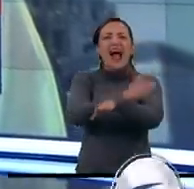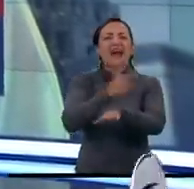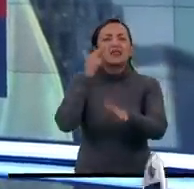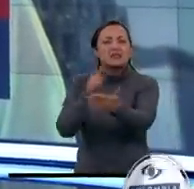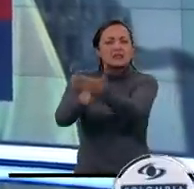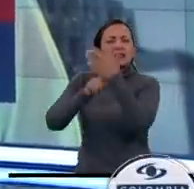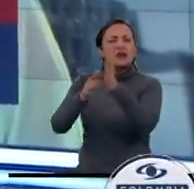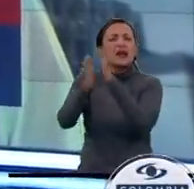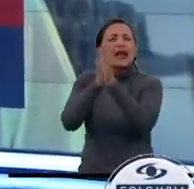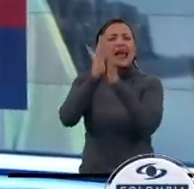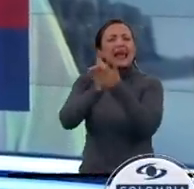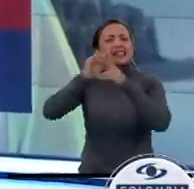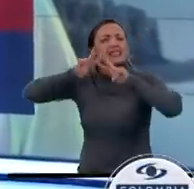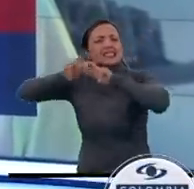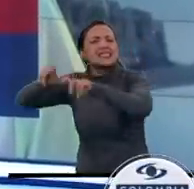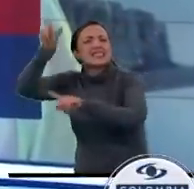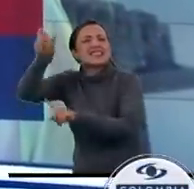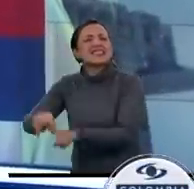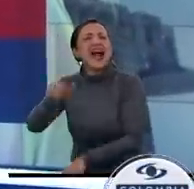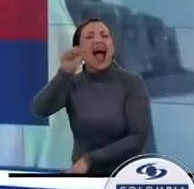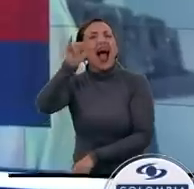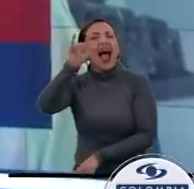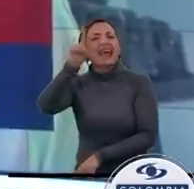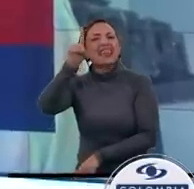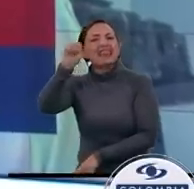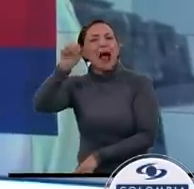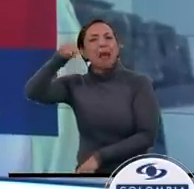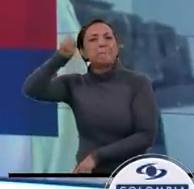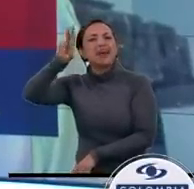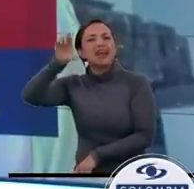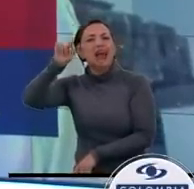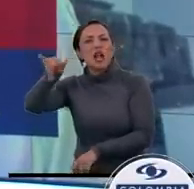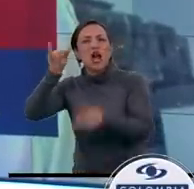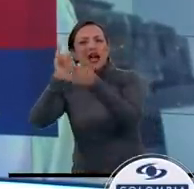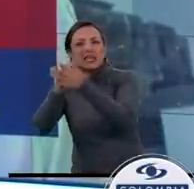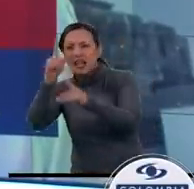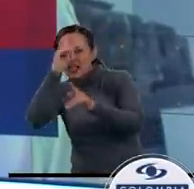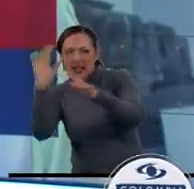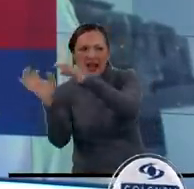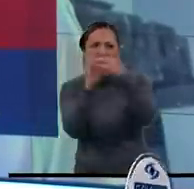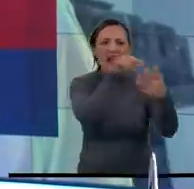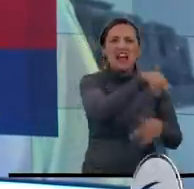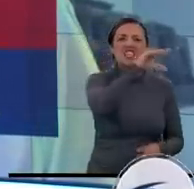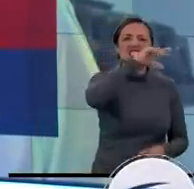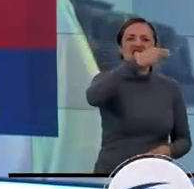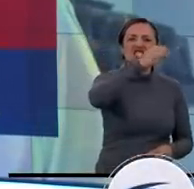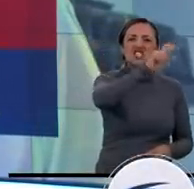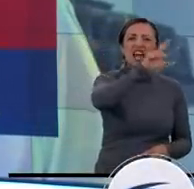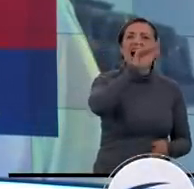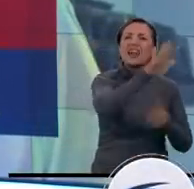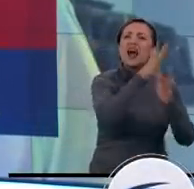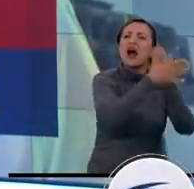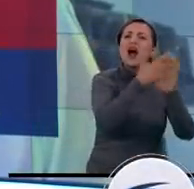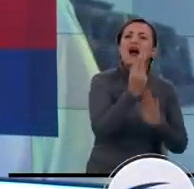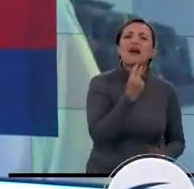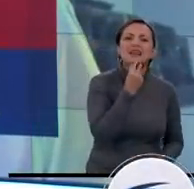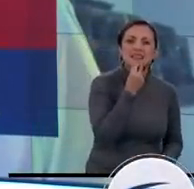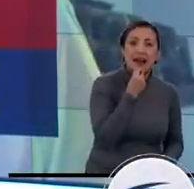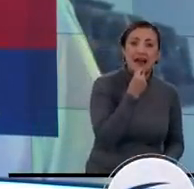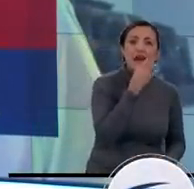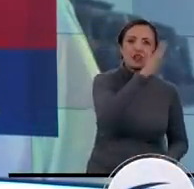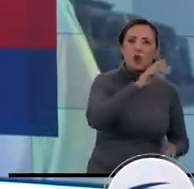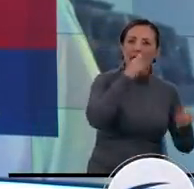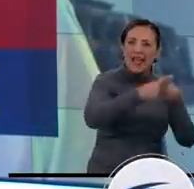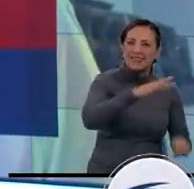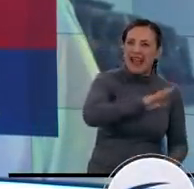Aida Merlano con el actual precandidato a la presidencia Alex Char. El abogado de Merlano asegura que recibió dineros del entonces